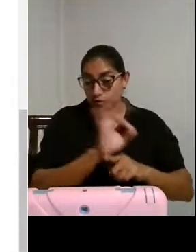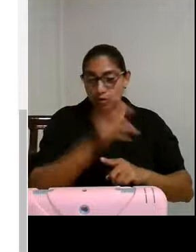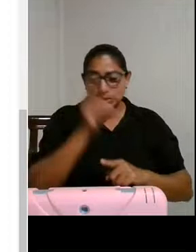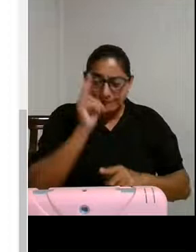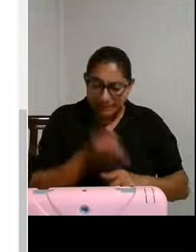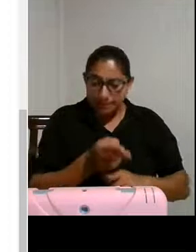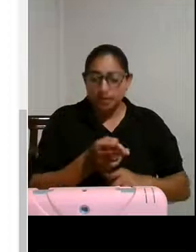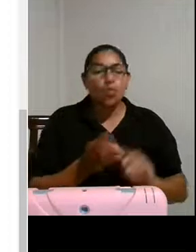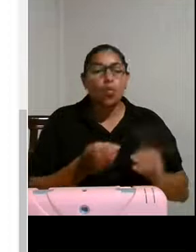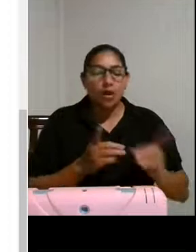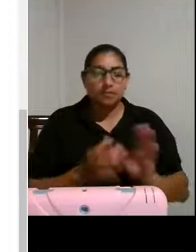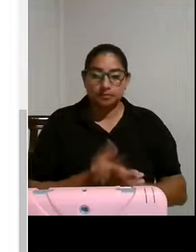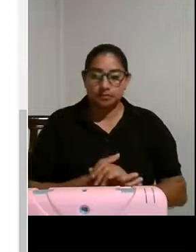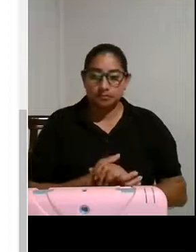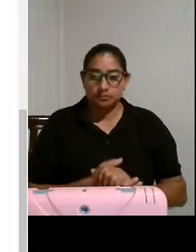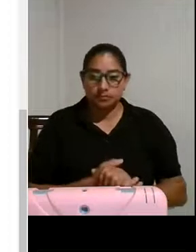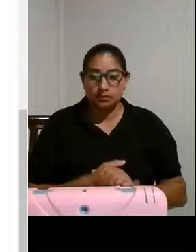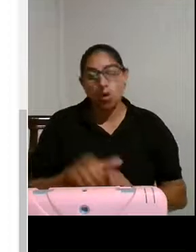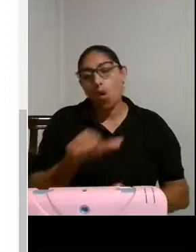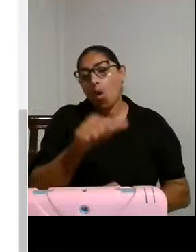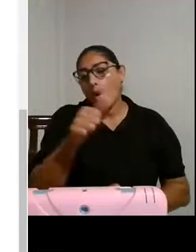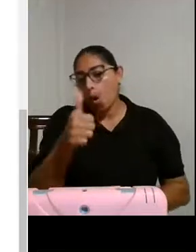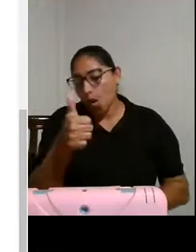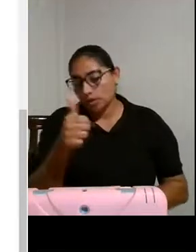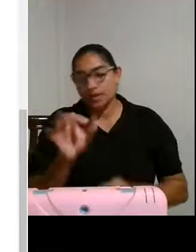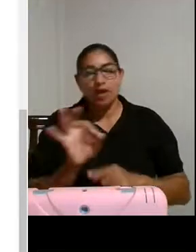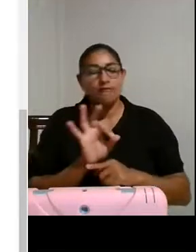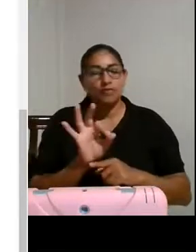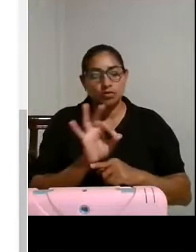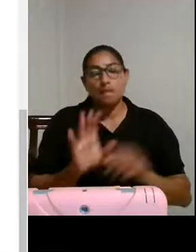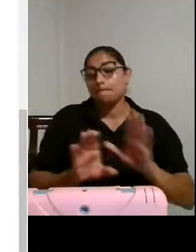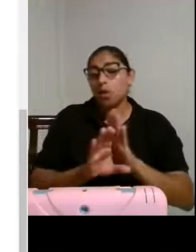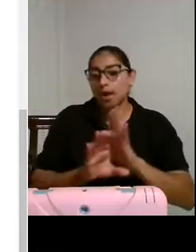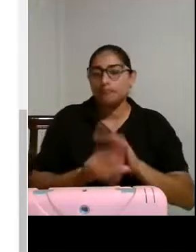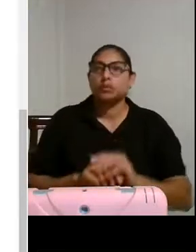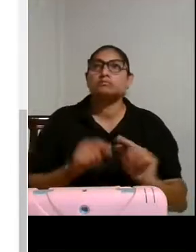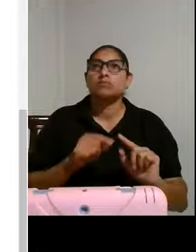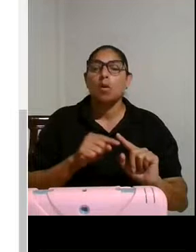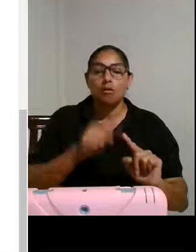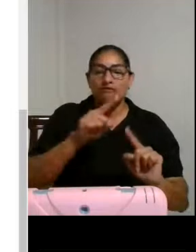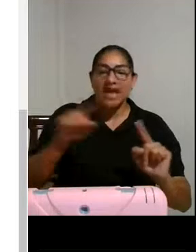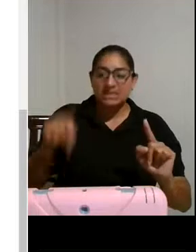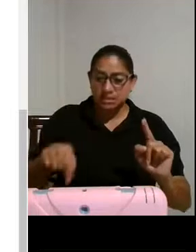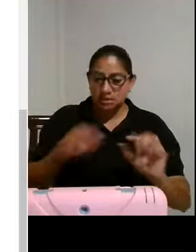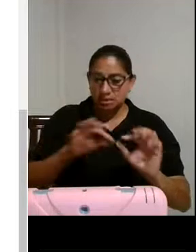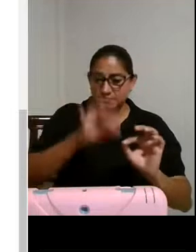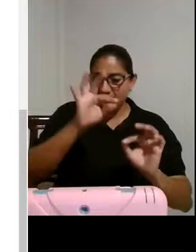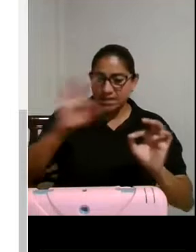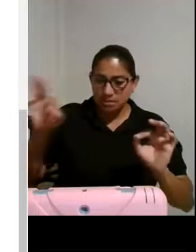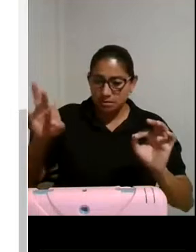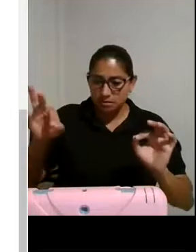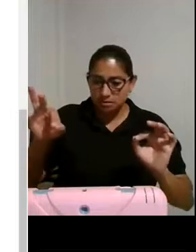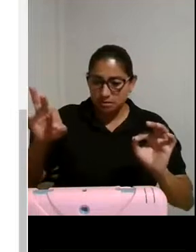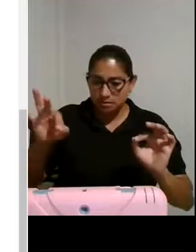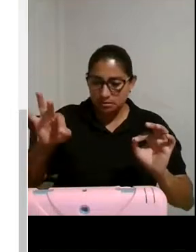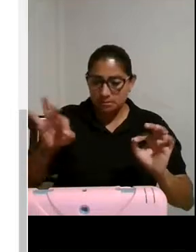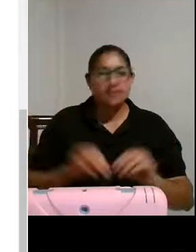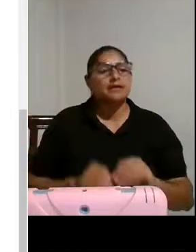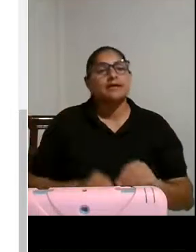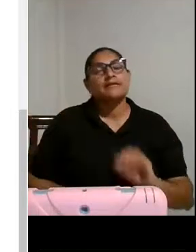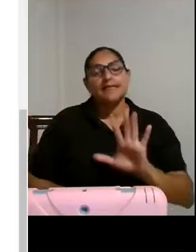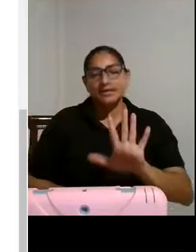siempre otra función, por ejemplo. Entonces, hay ciertas tablas, hay ciertas reglas, pero para llegar a